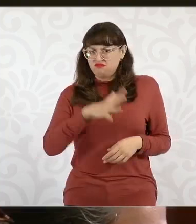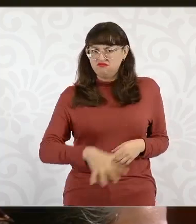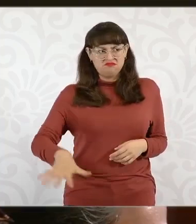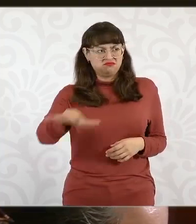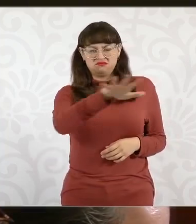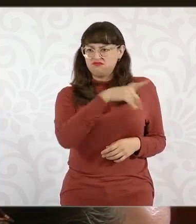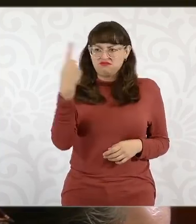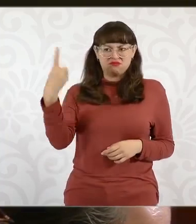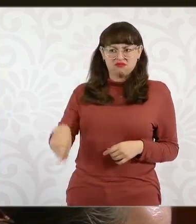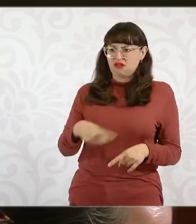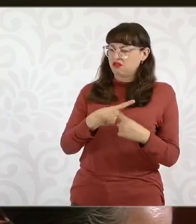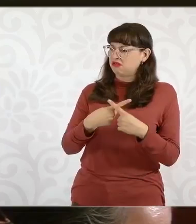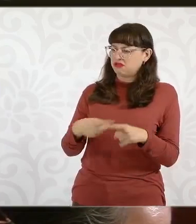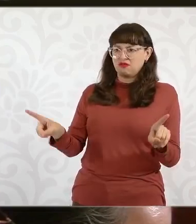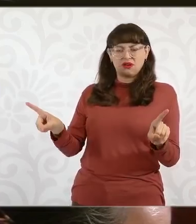sobre todo un